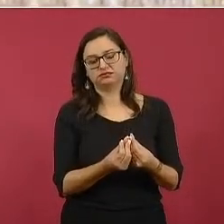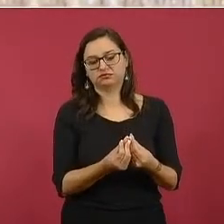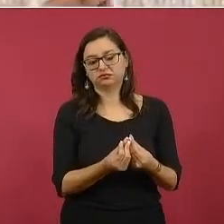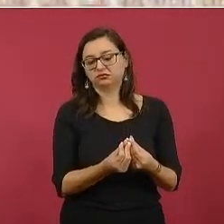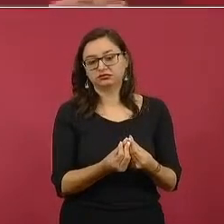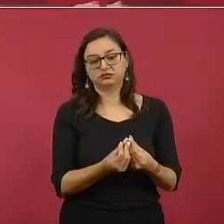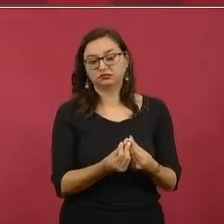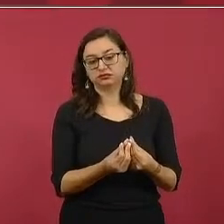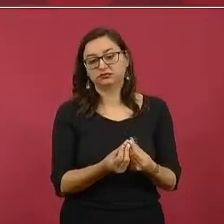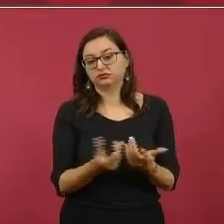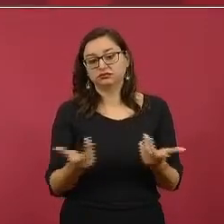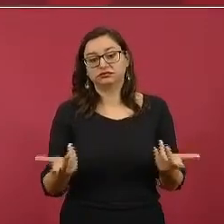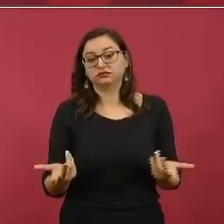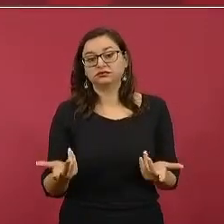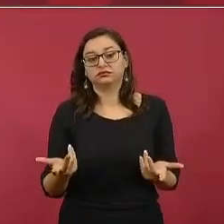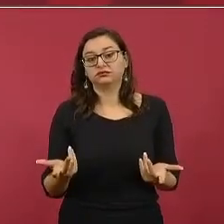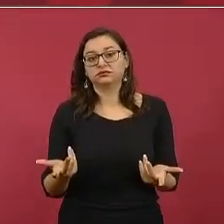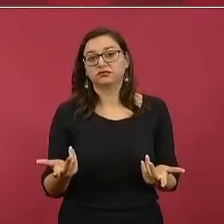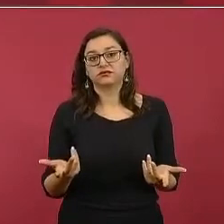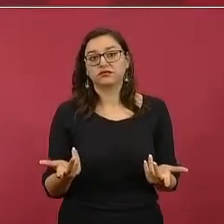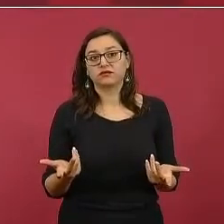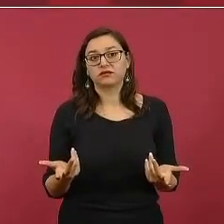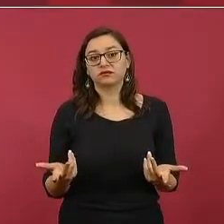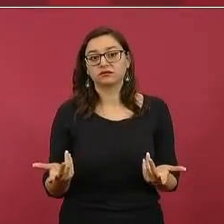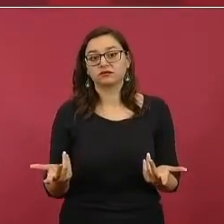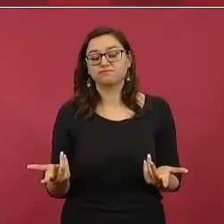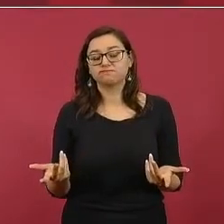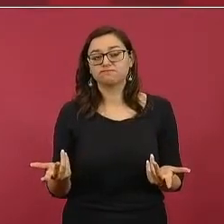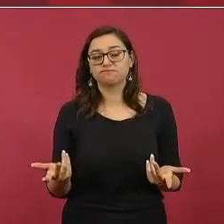O sea, no